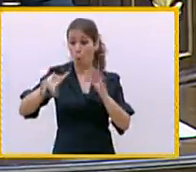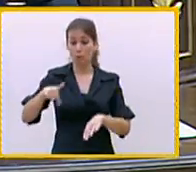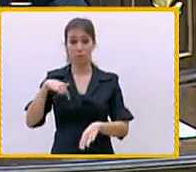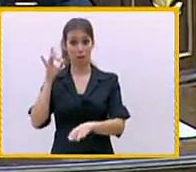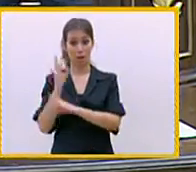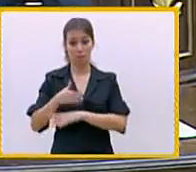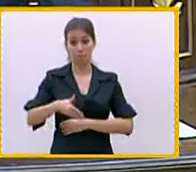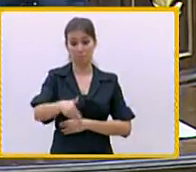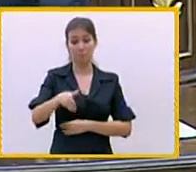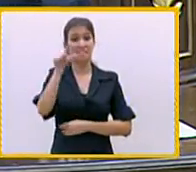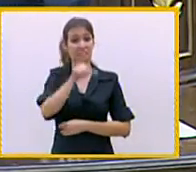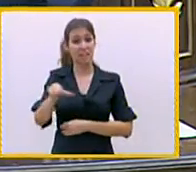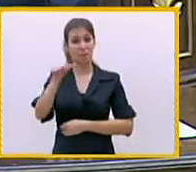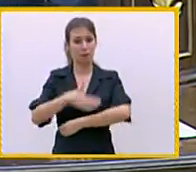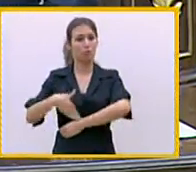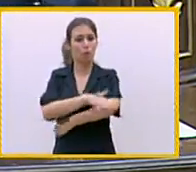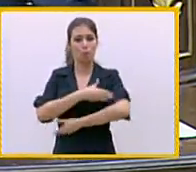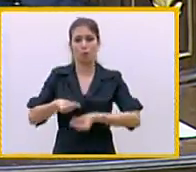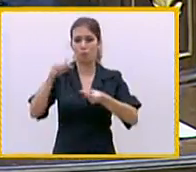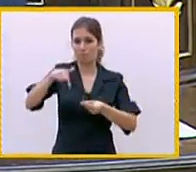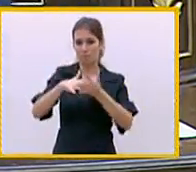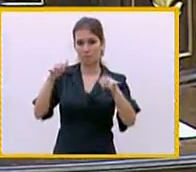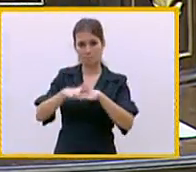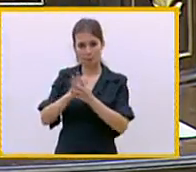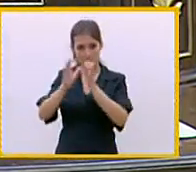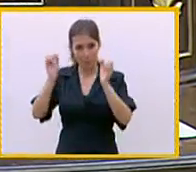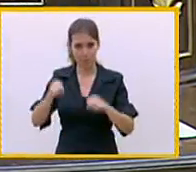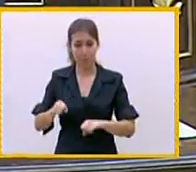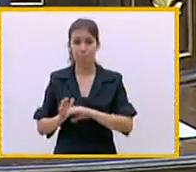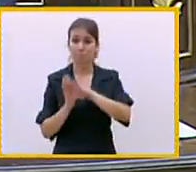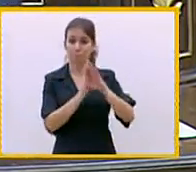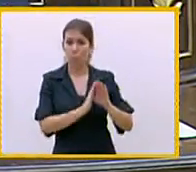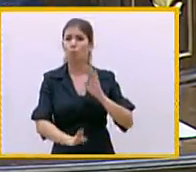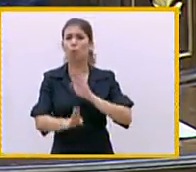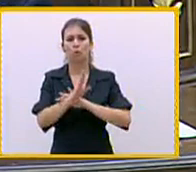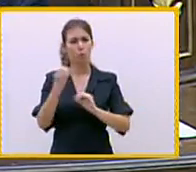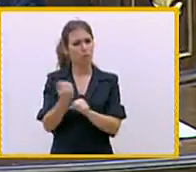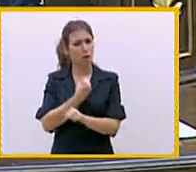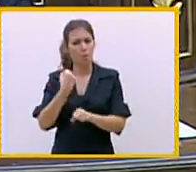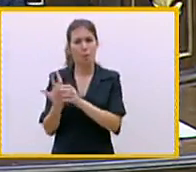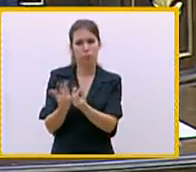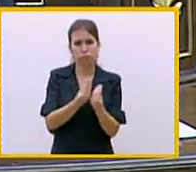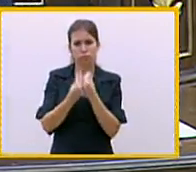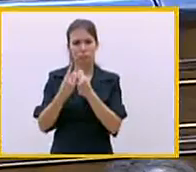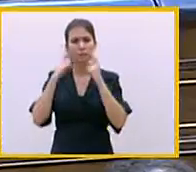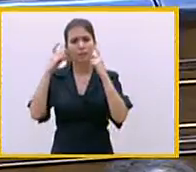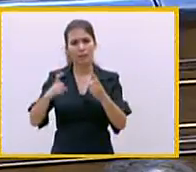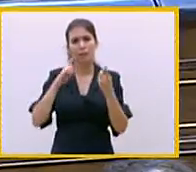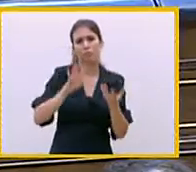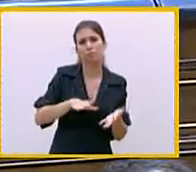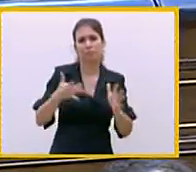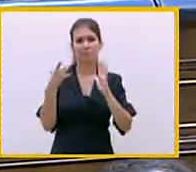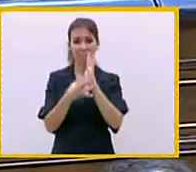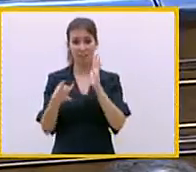próximas semanas. Además, continuaremos trabajando conjuntamente para incrementar la calidad de la